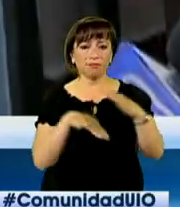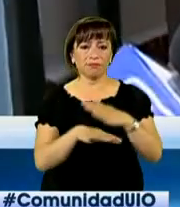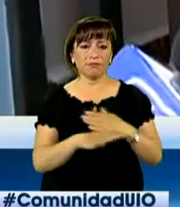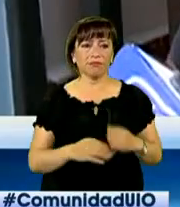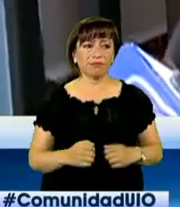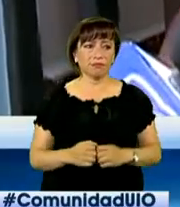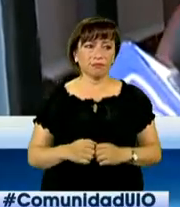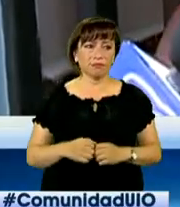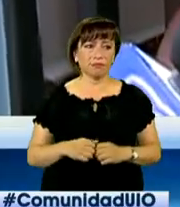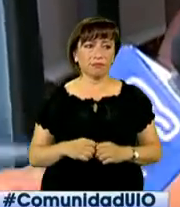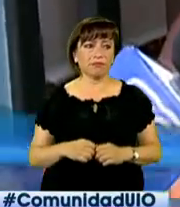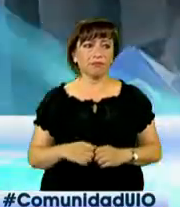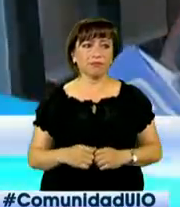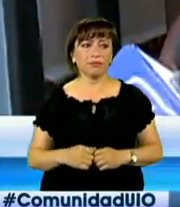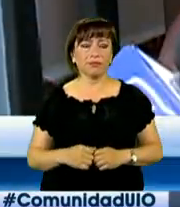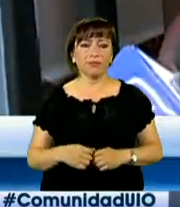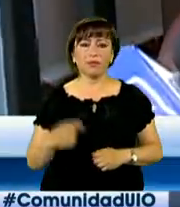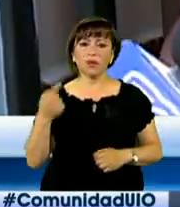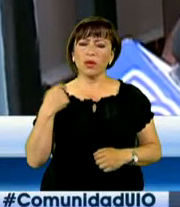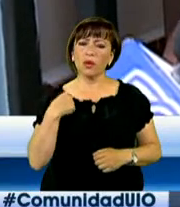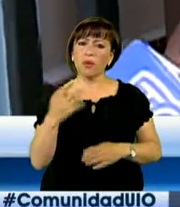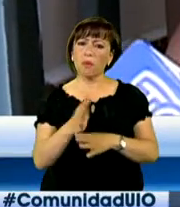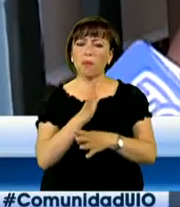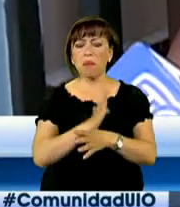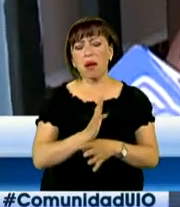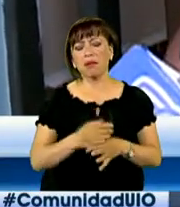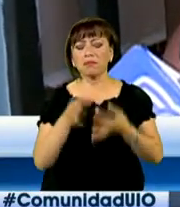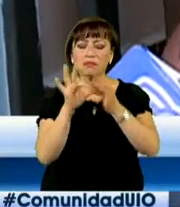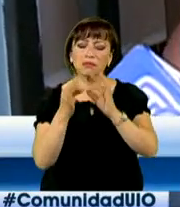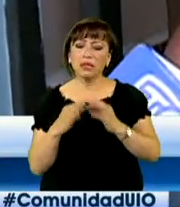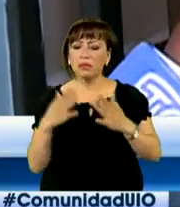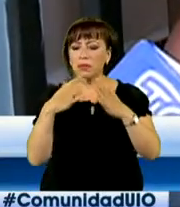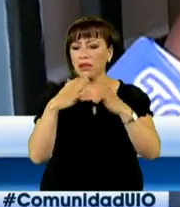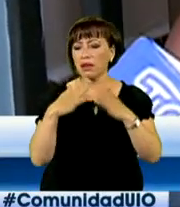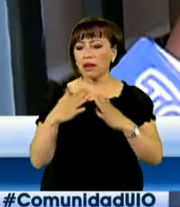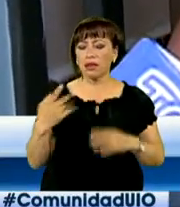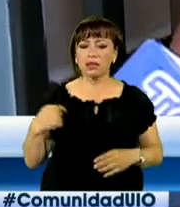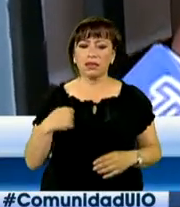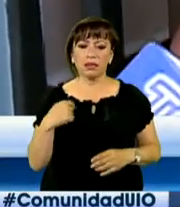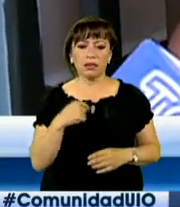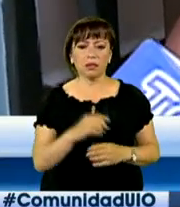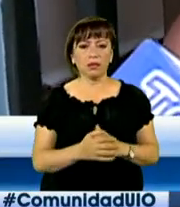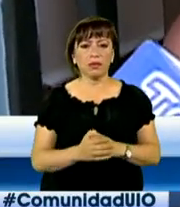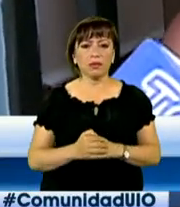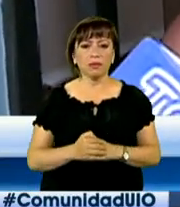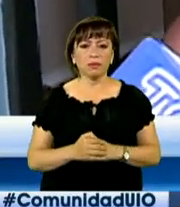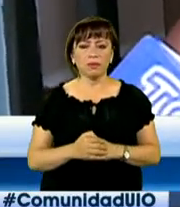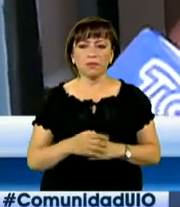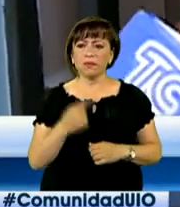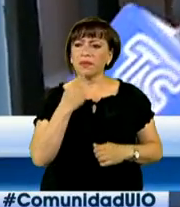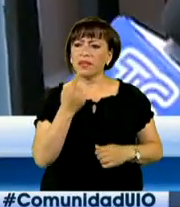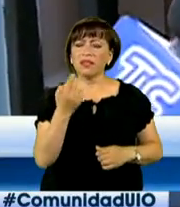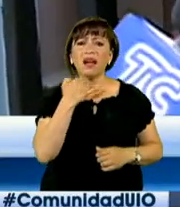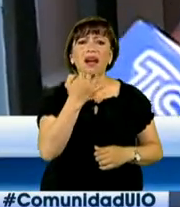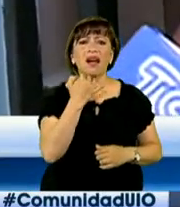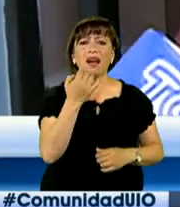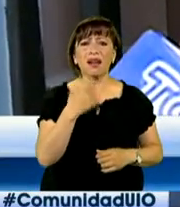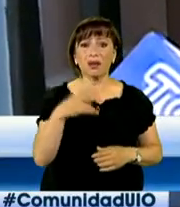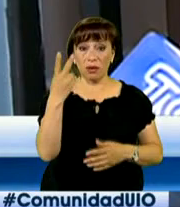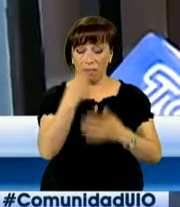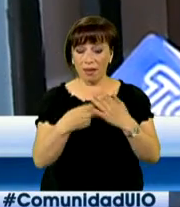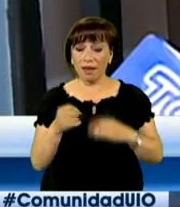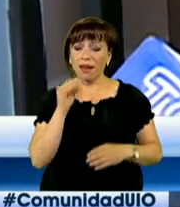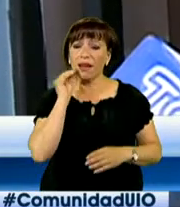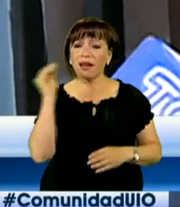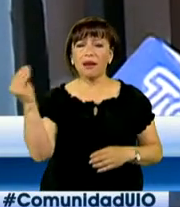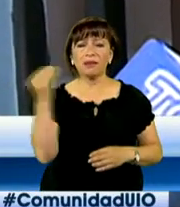Estaba haciendo mis quehaceres y en el momento que oigo grito, yo pensé que eran los chicos de la escuela. Yeah. Entonces me asomé a ver, dije, de pronto algo pasa porque estaba muy, muy feo.